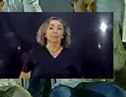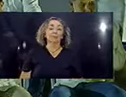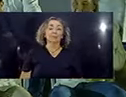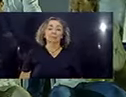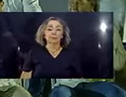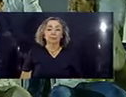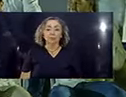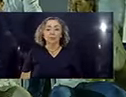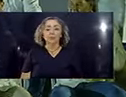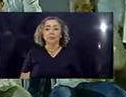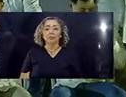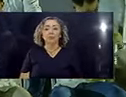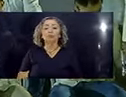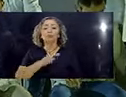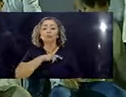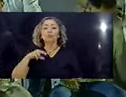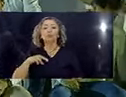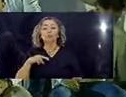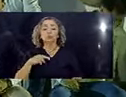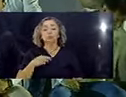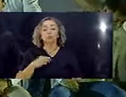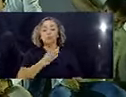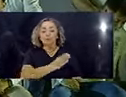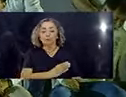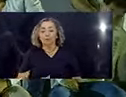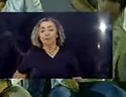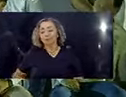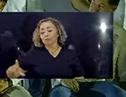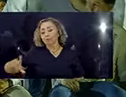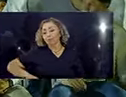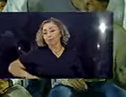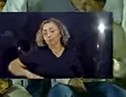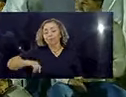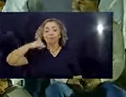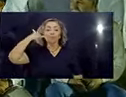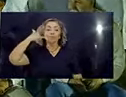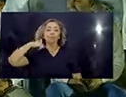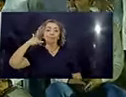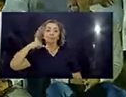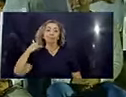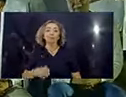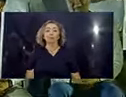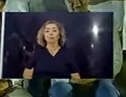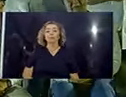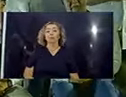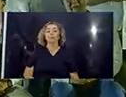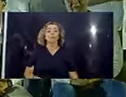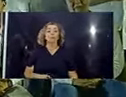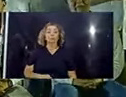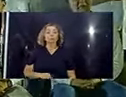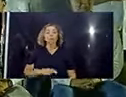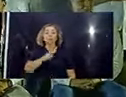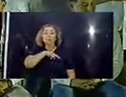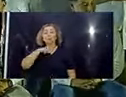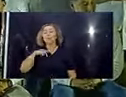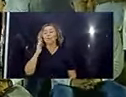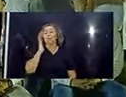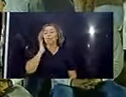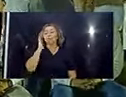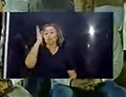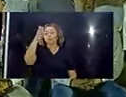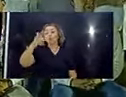diputados nuestro candidato a gobernador de Yucatán que digo nuestro candidato nuestro